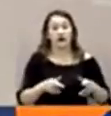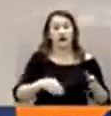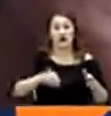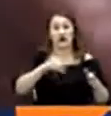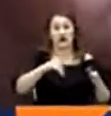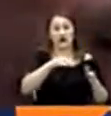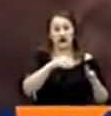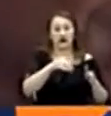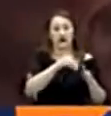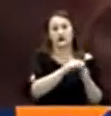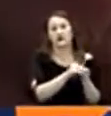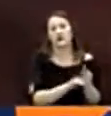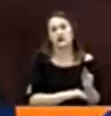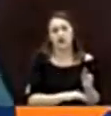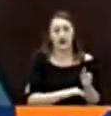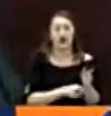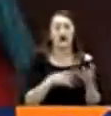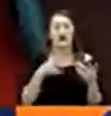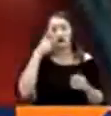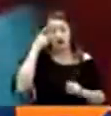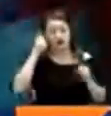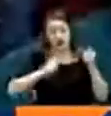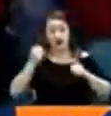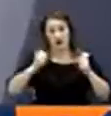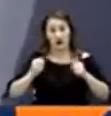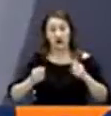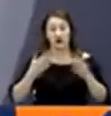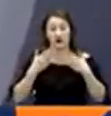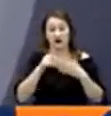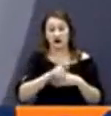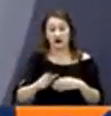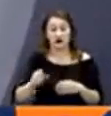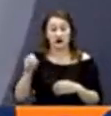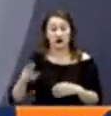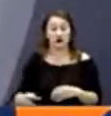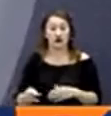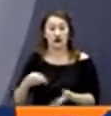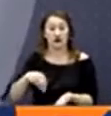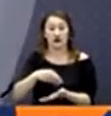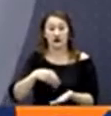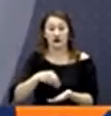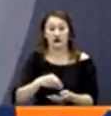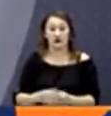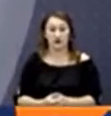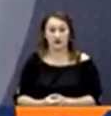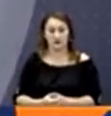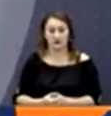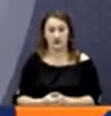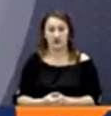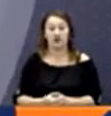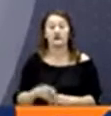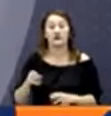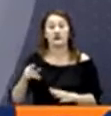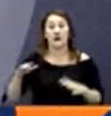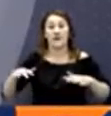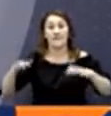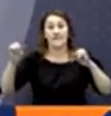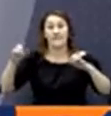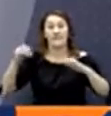temporada seca tiene preocupados a los campesinos del sur del Atlántico. Hoy por hoy se encuentran jagüeyes totalmente secos.